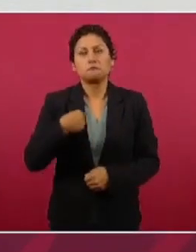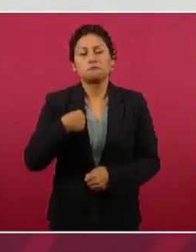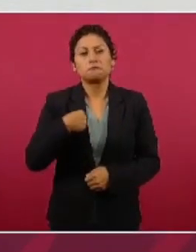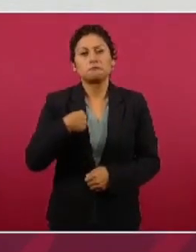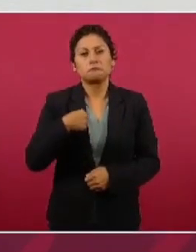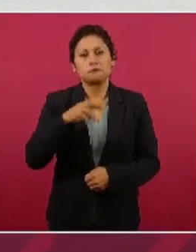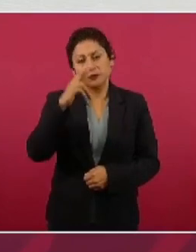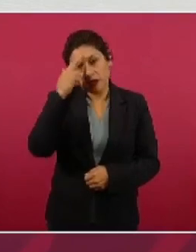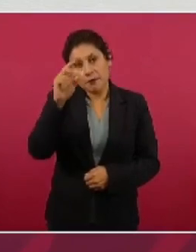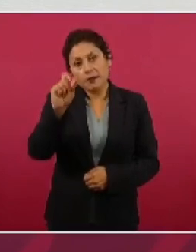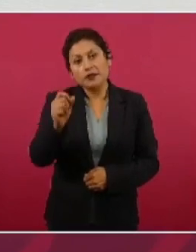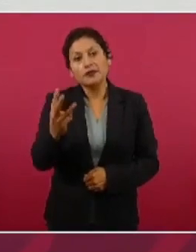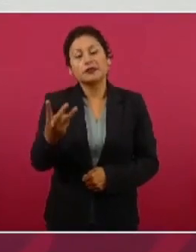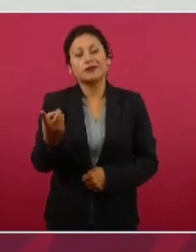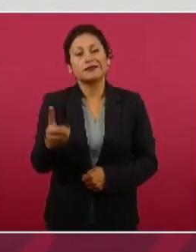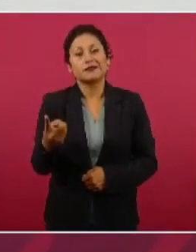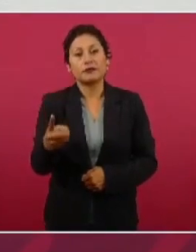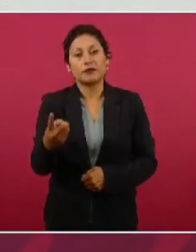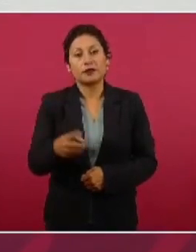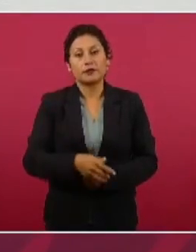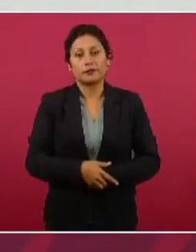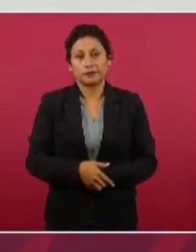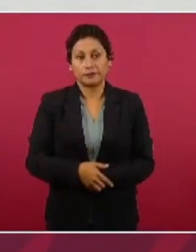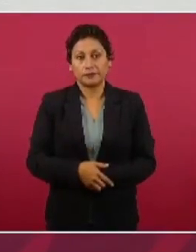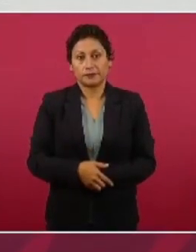de diciembre, aquí,